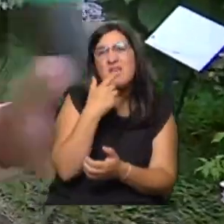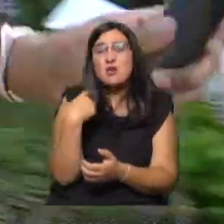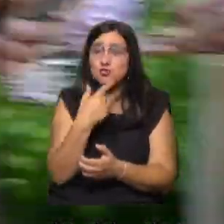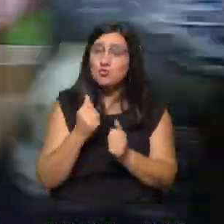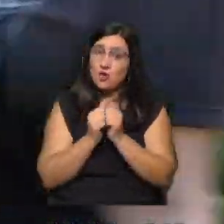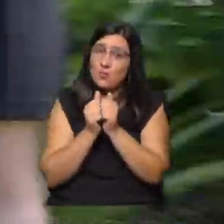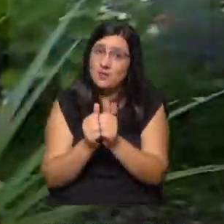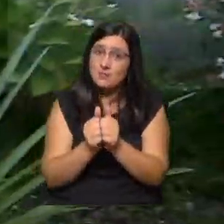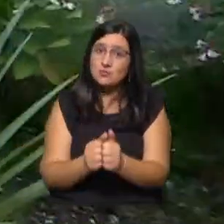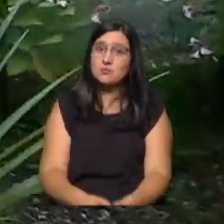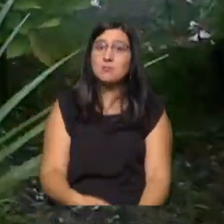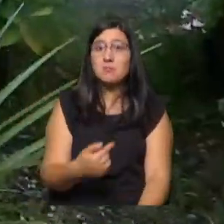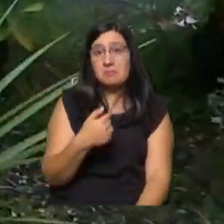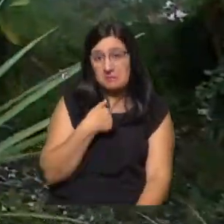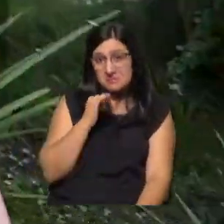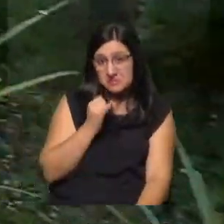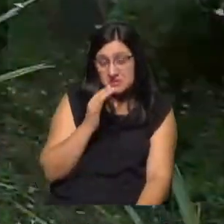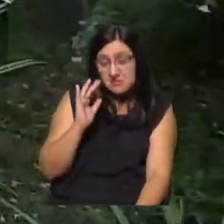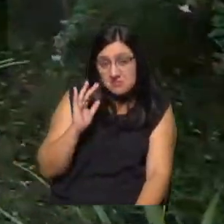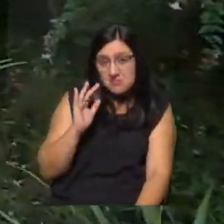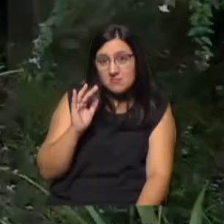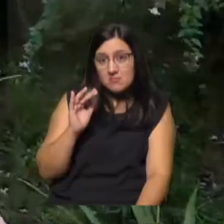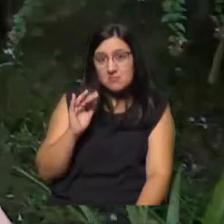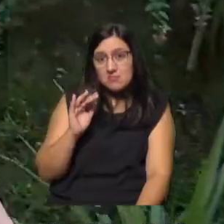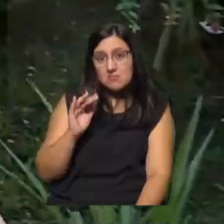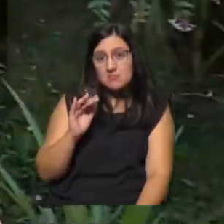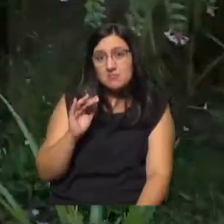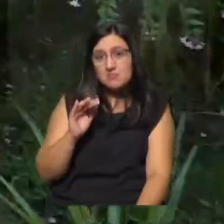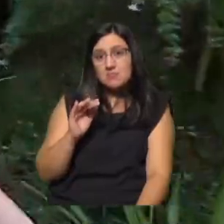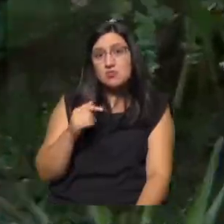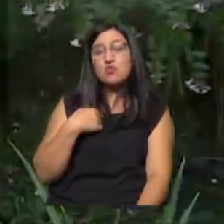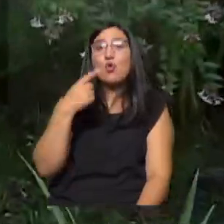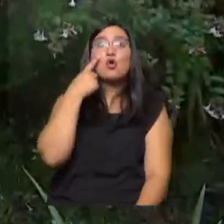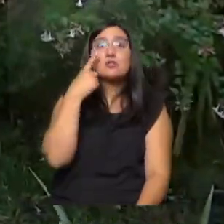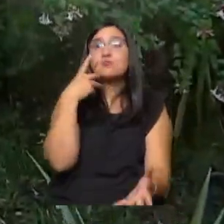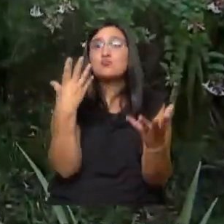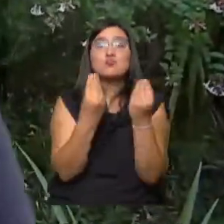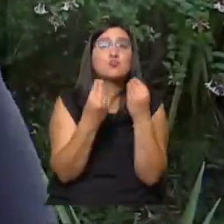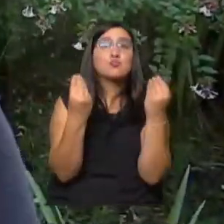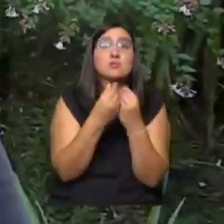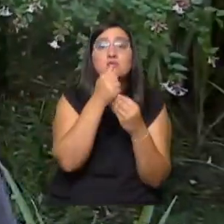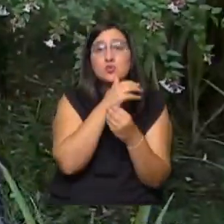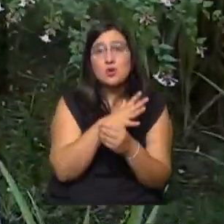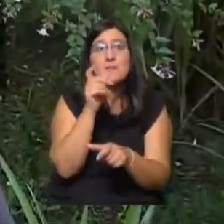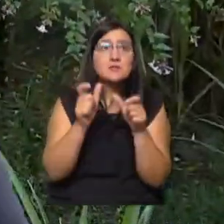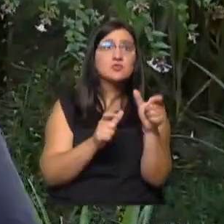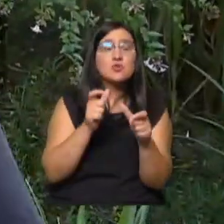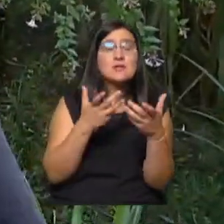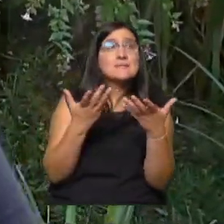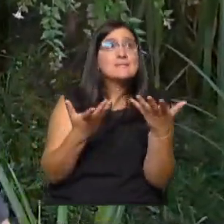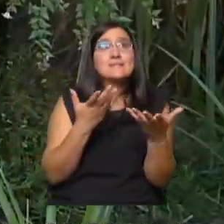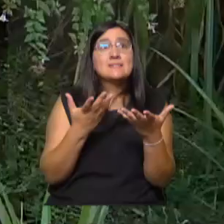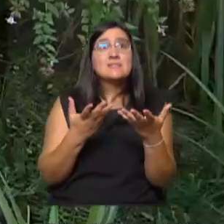estar ahí? Yo para mí sí. O sea, por lo menos he conocido muchas historias de ese estilo, ¿no? De gente que de repente